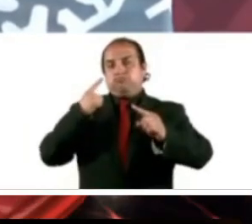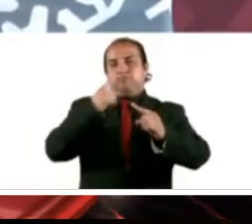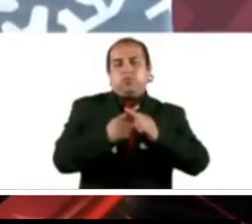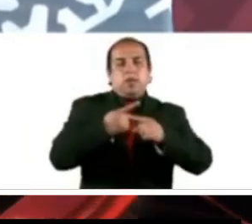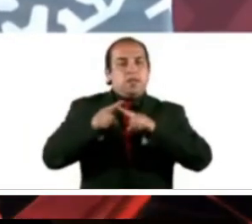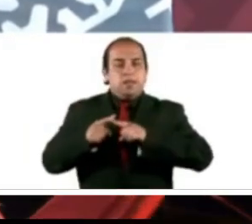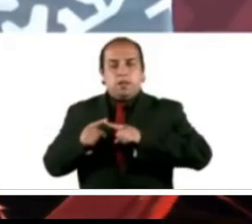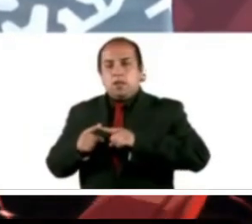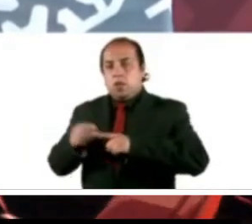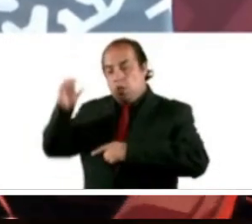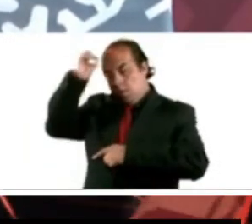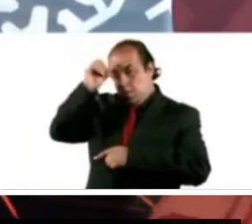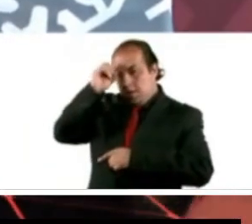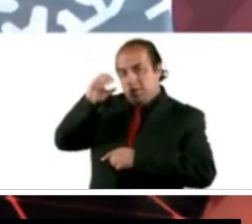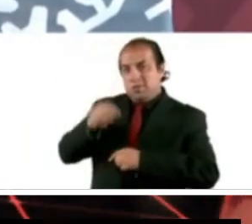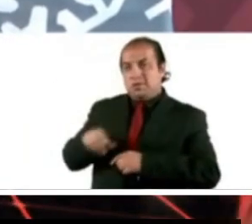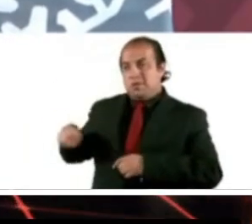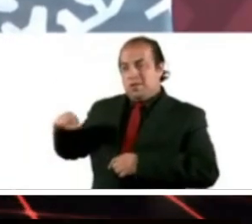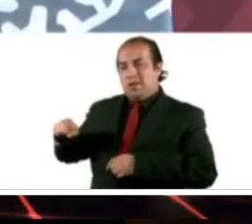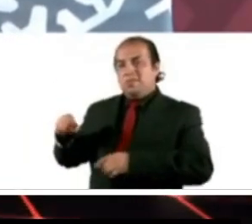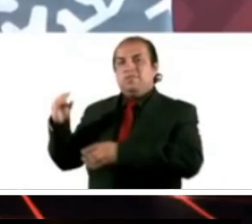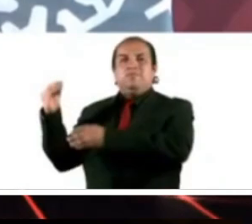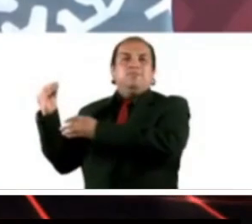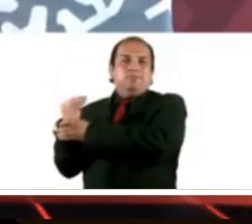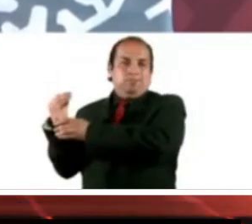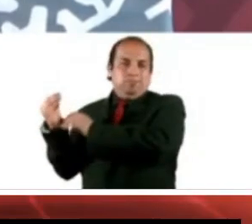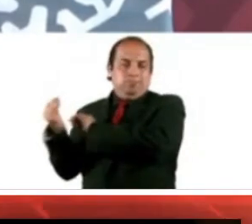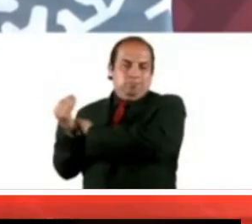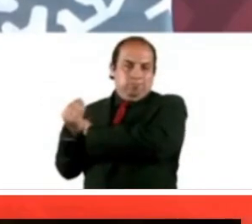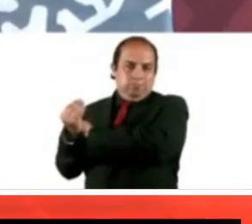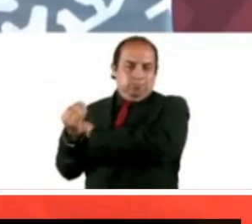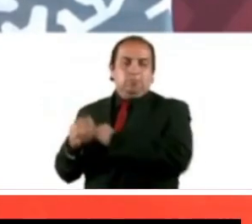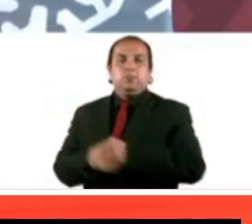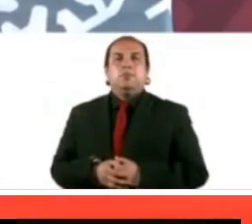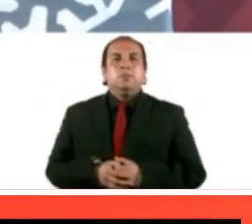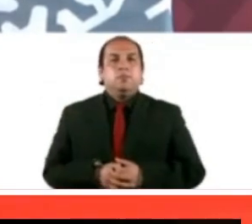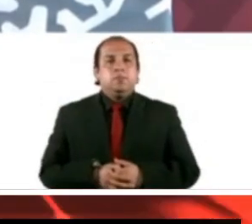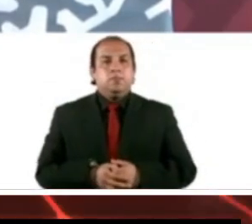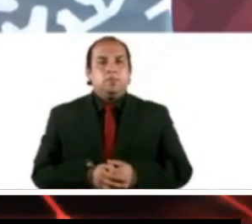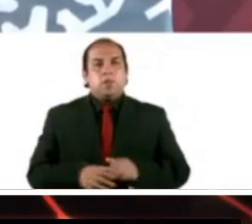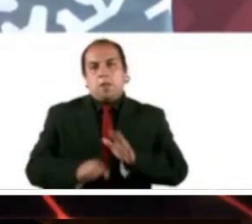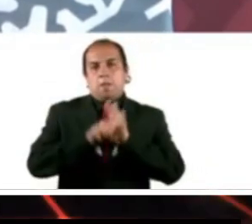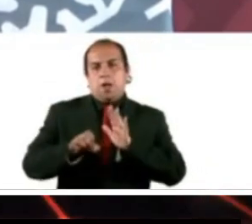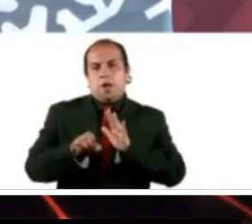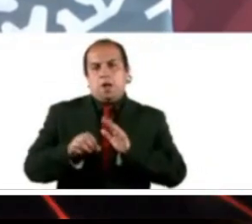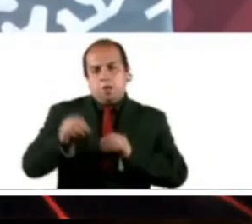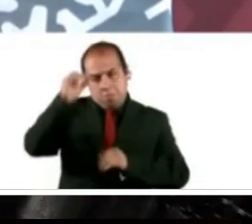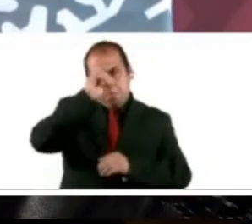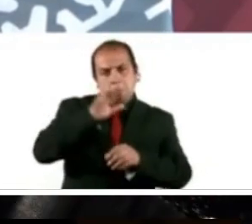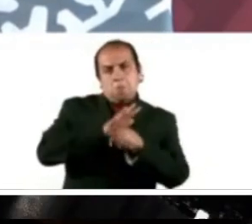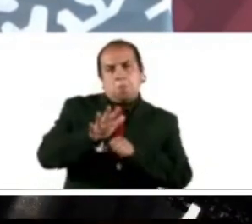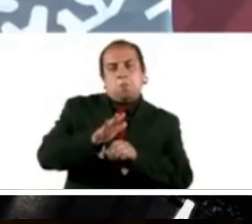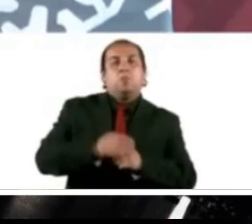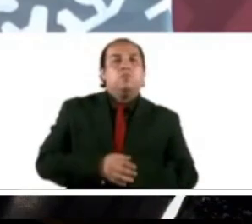de observaciones que no fueron tomadas en cuenta por la empresa. Un ejemplo de esas observaciones es